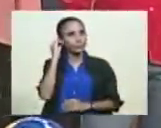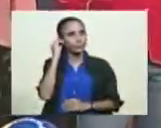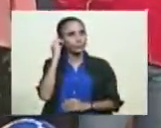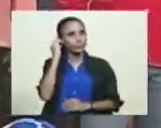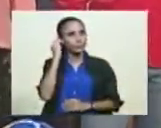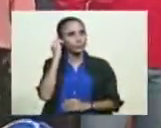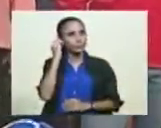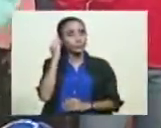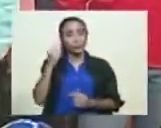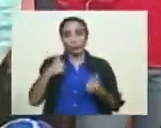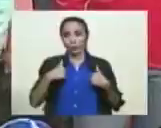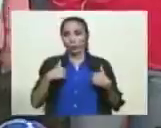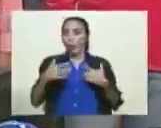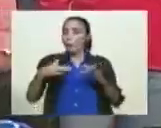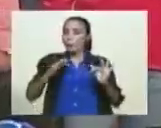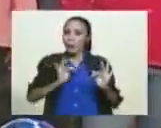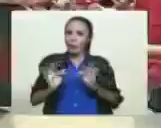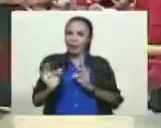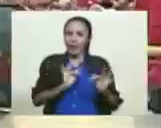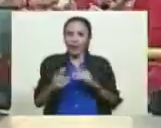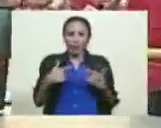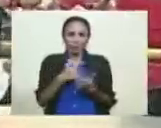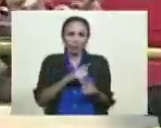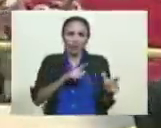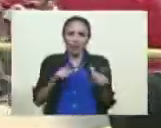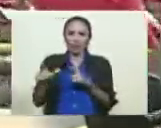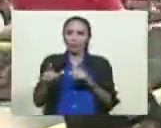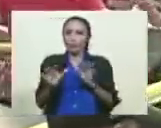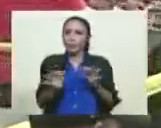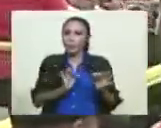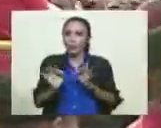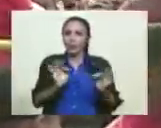Me siento preparado.